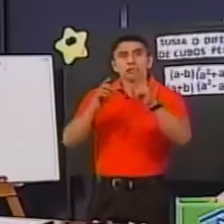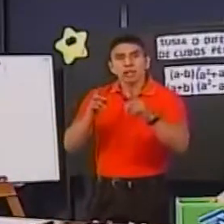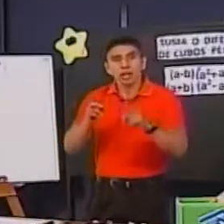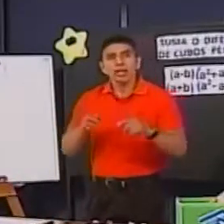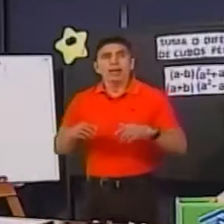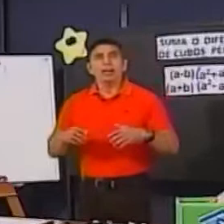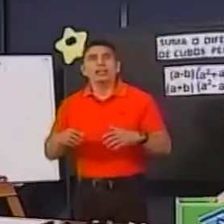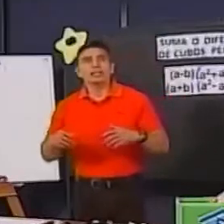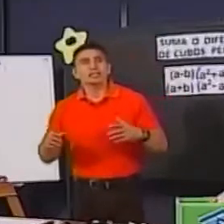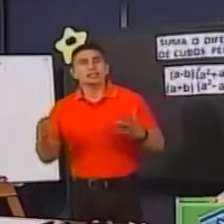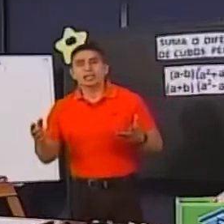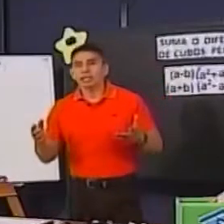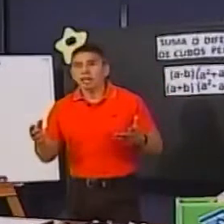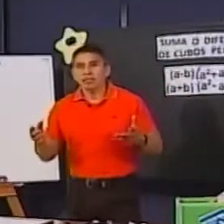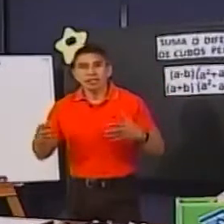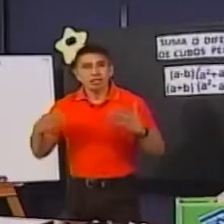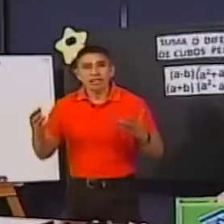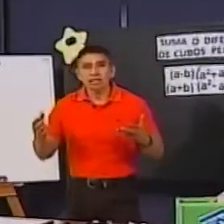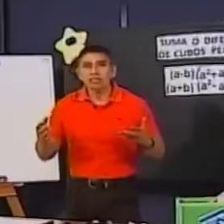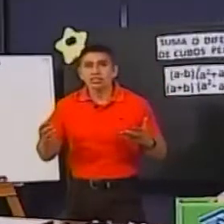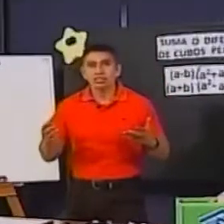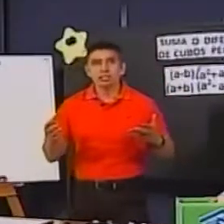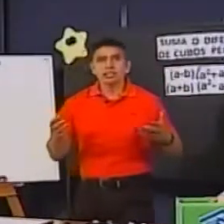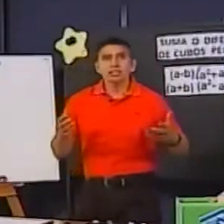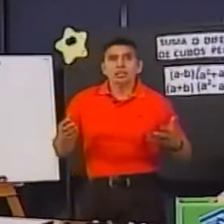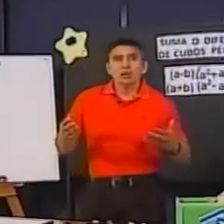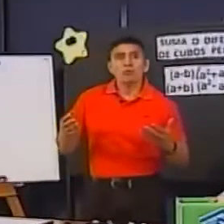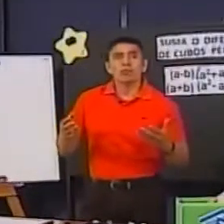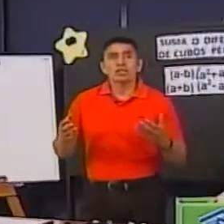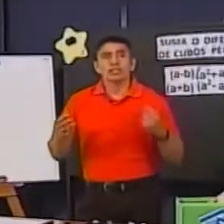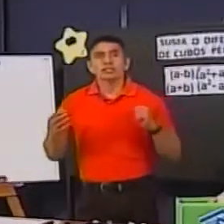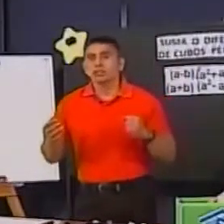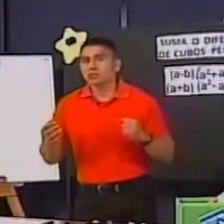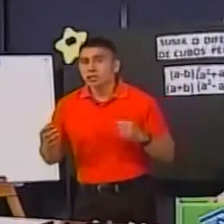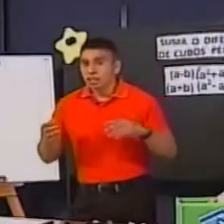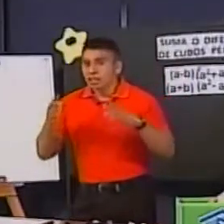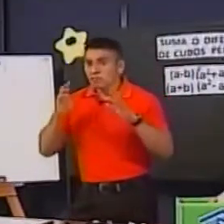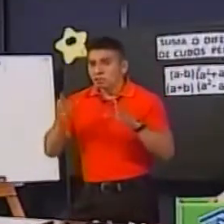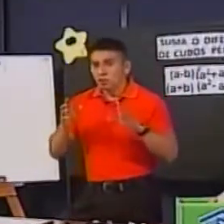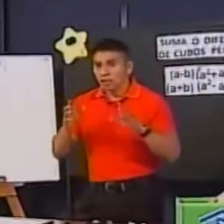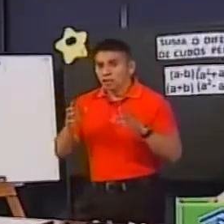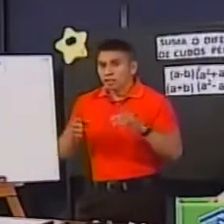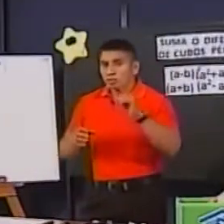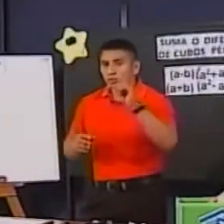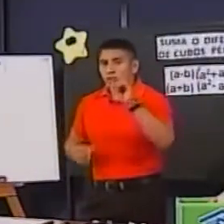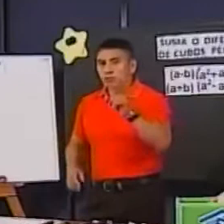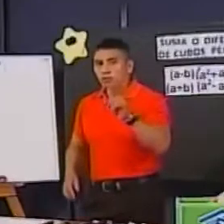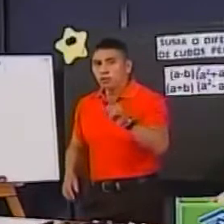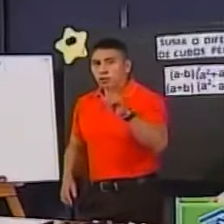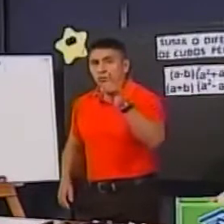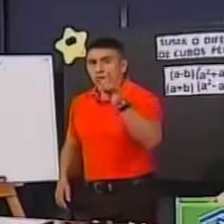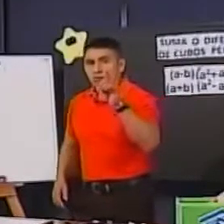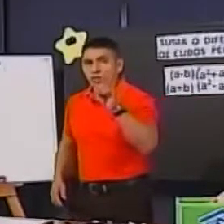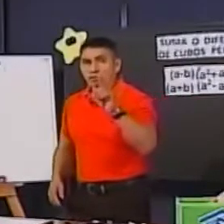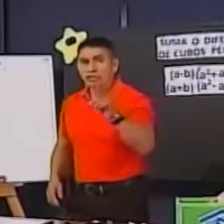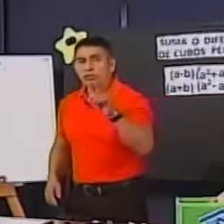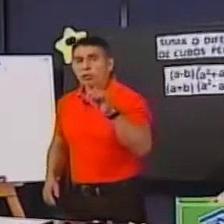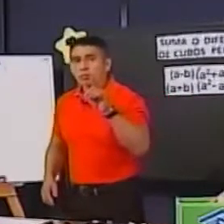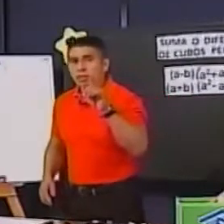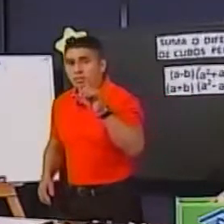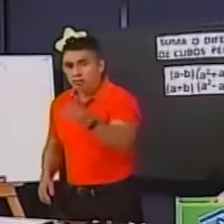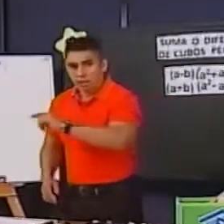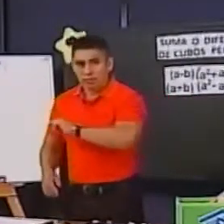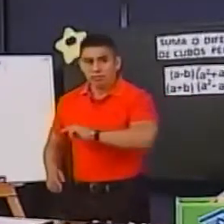te ayudará a ejercitar habilidades y destrezas como la atención y la memoria y sobre todo tu